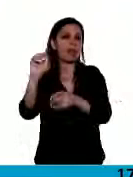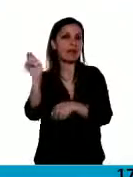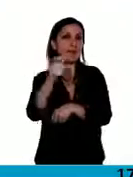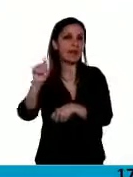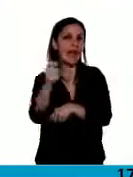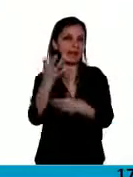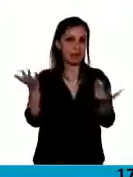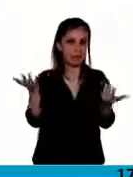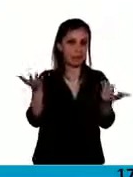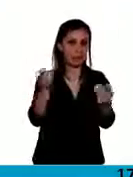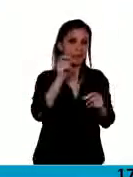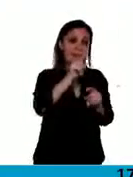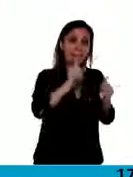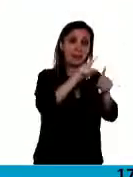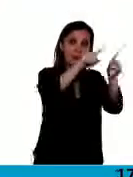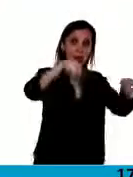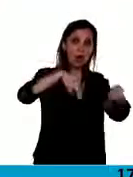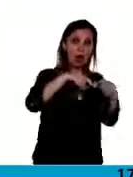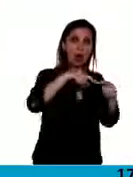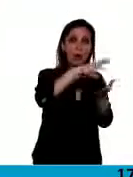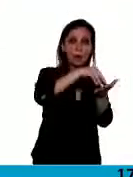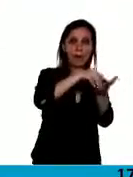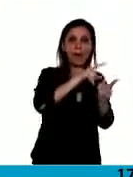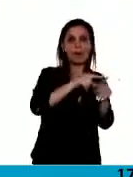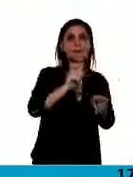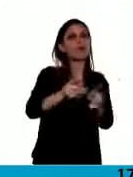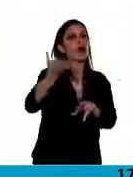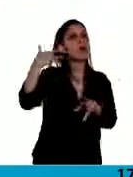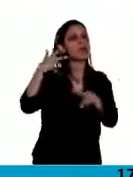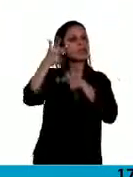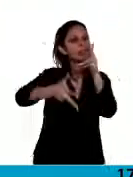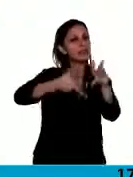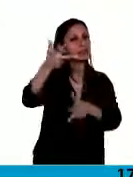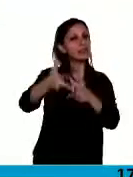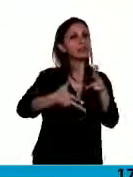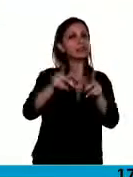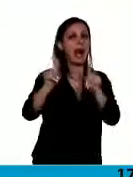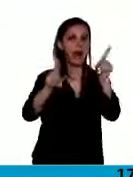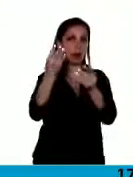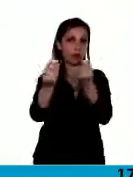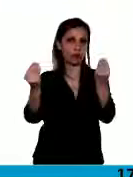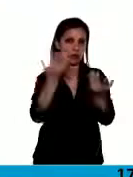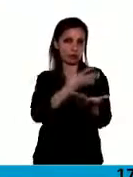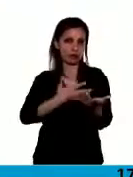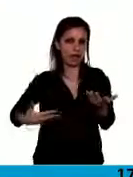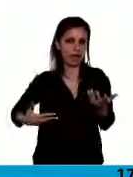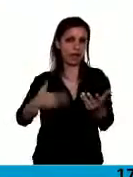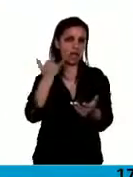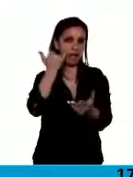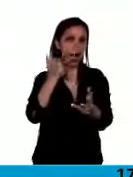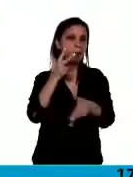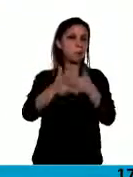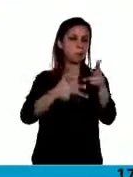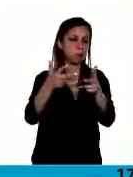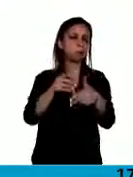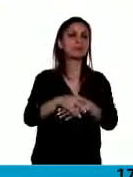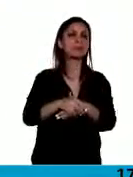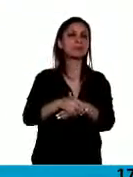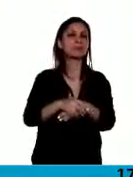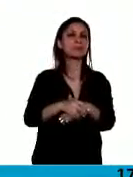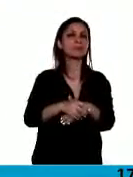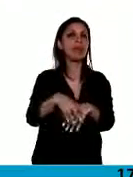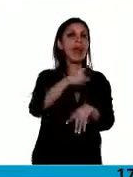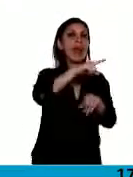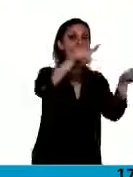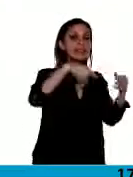predio, como ya se dijo, como lo decían algunos funcionarios, inclusive del municipio, estaban prometidos